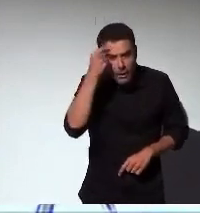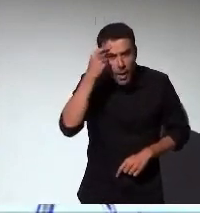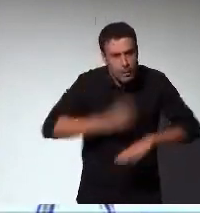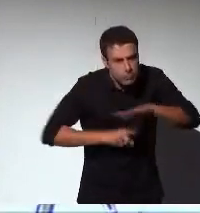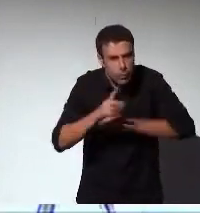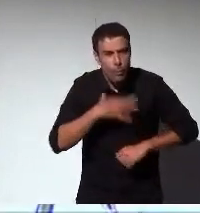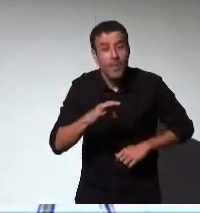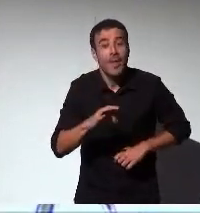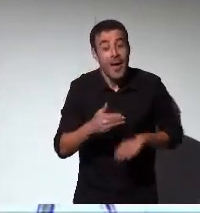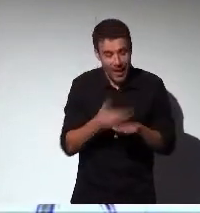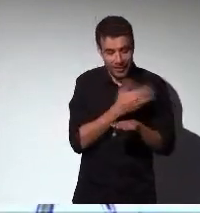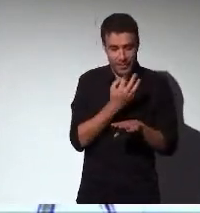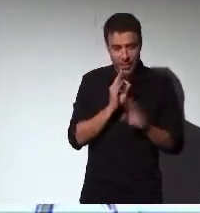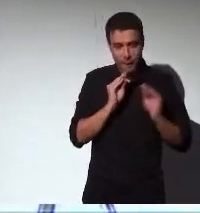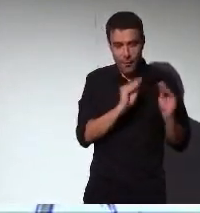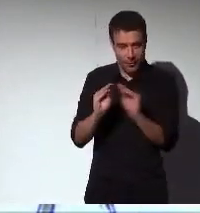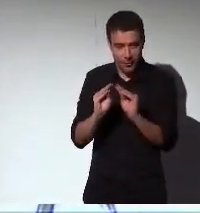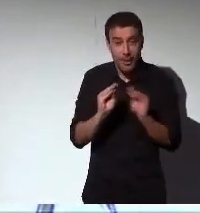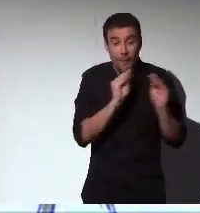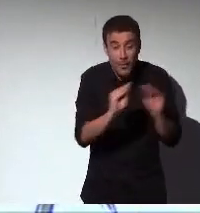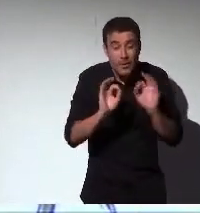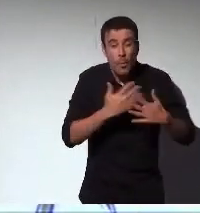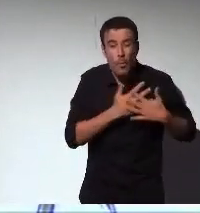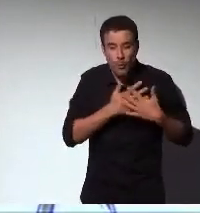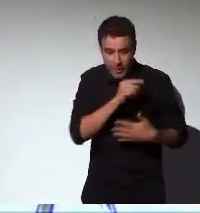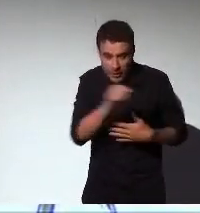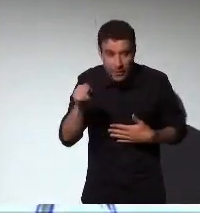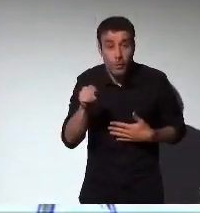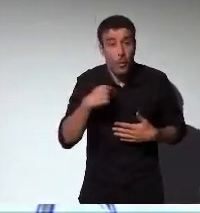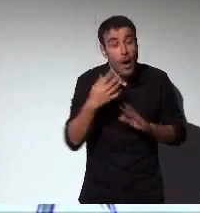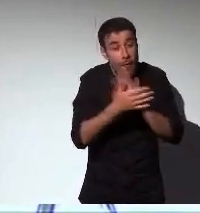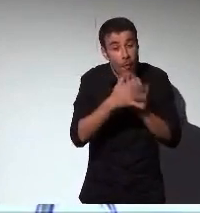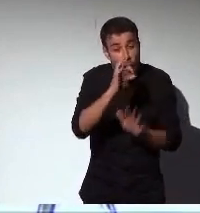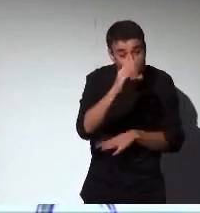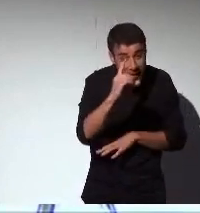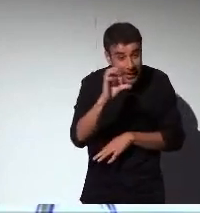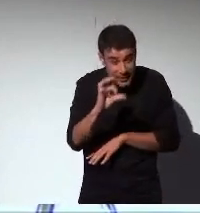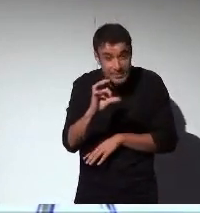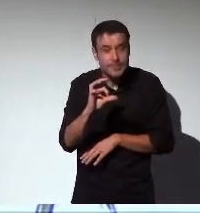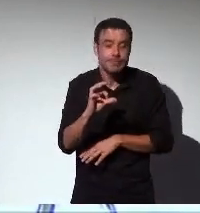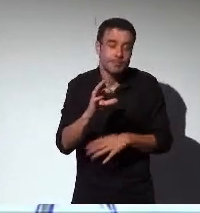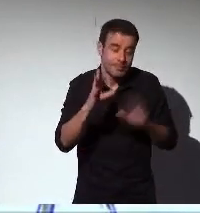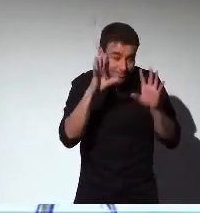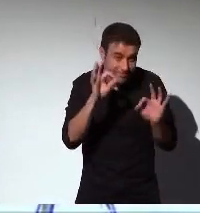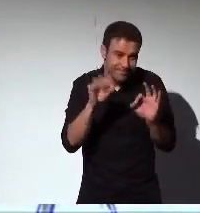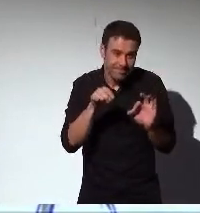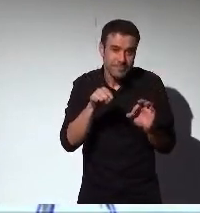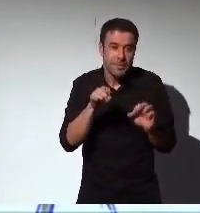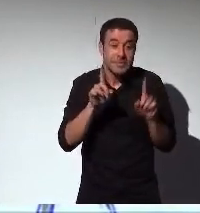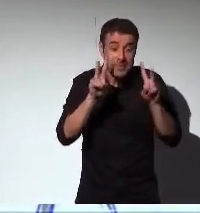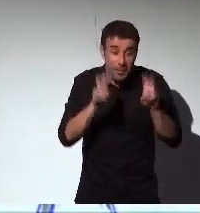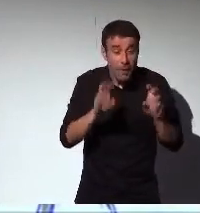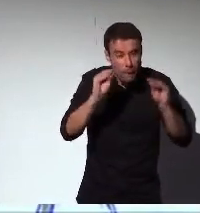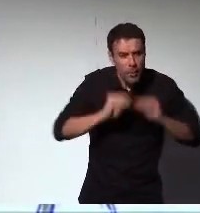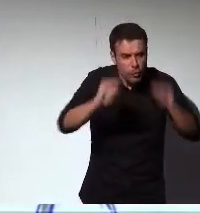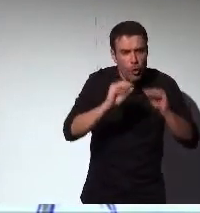formación al voluntariado. Y en este caso venimos hoy a hablar de los ODS y precisamente eso, la formación en materia de